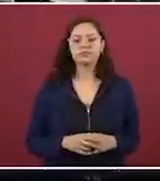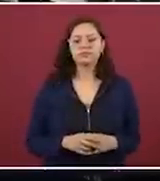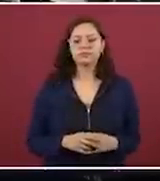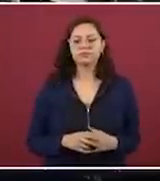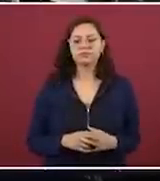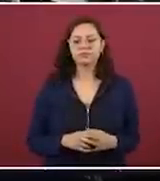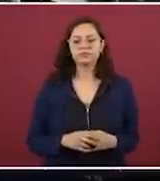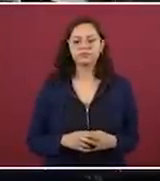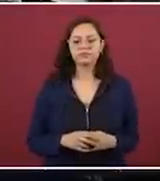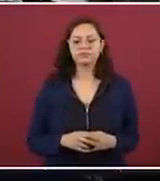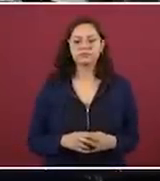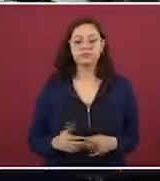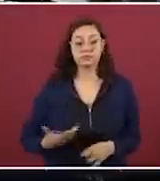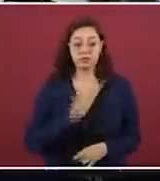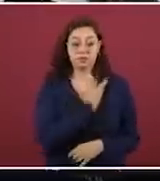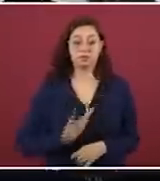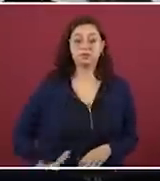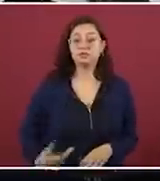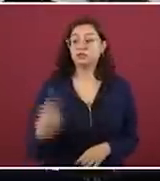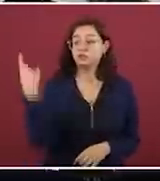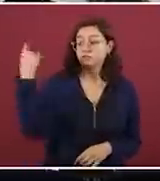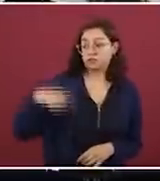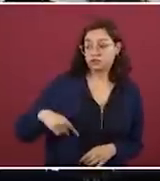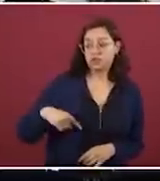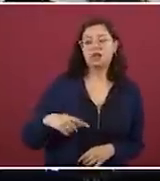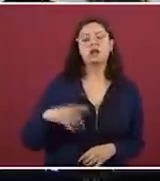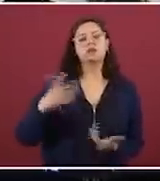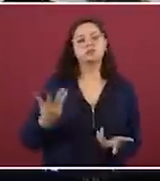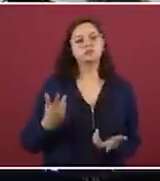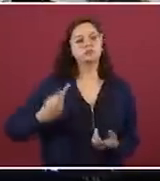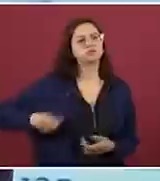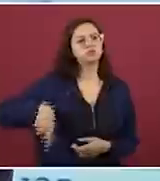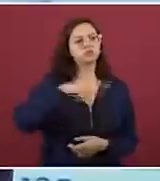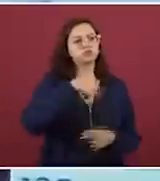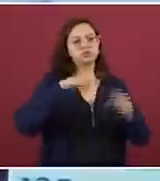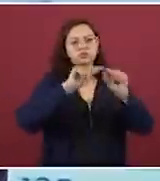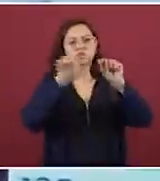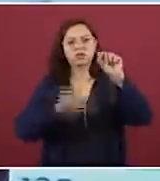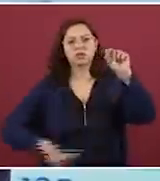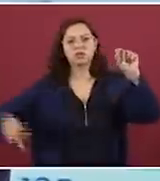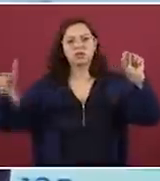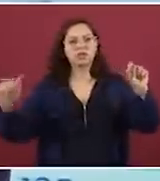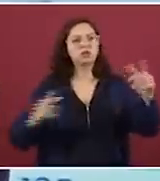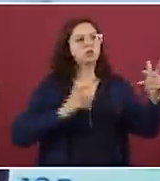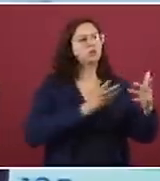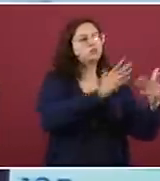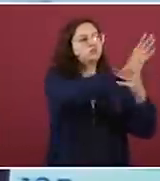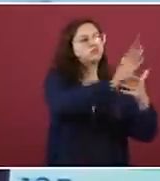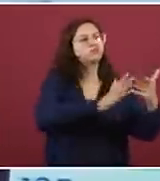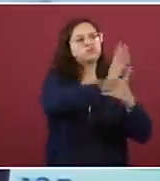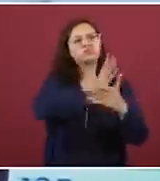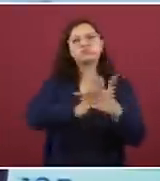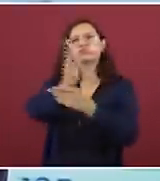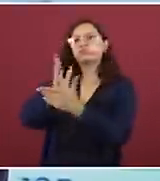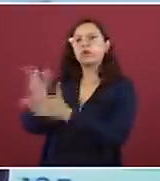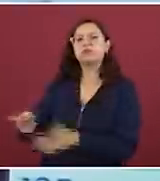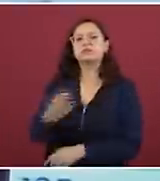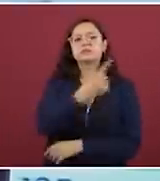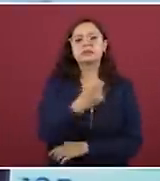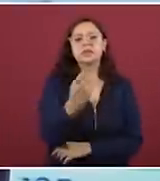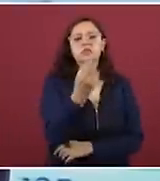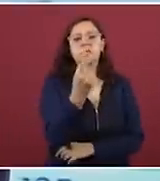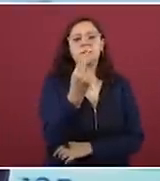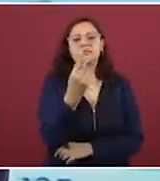del presidente, verificamos 125 gasolineras en el país. Ustedes pueden constatar